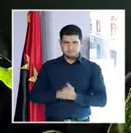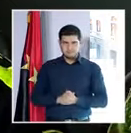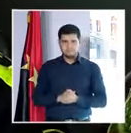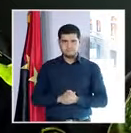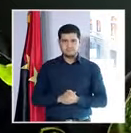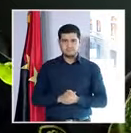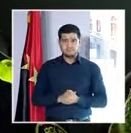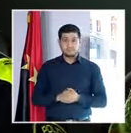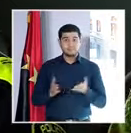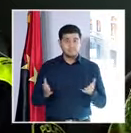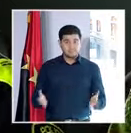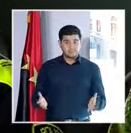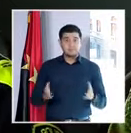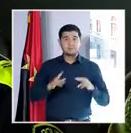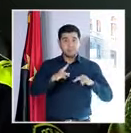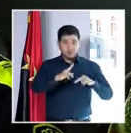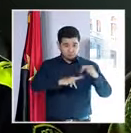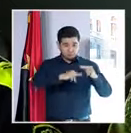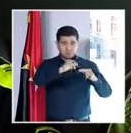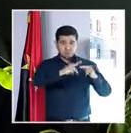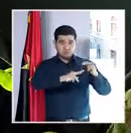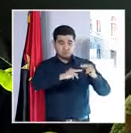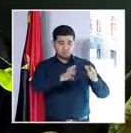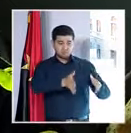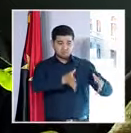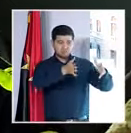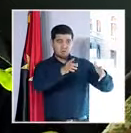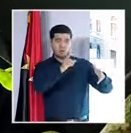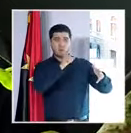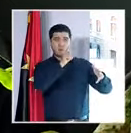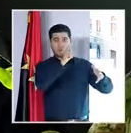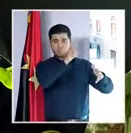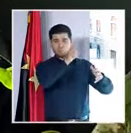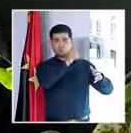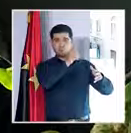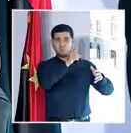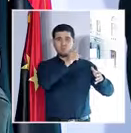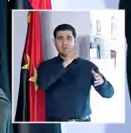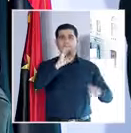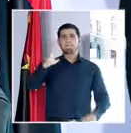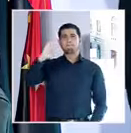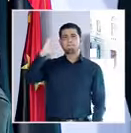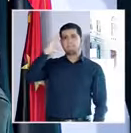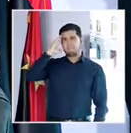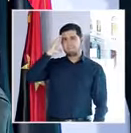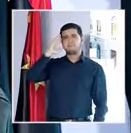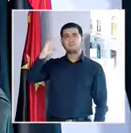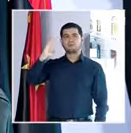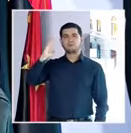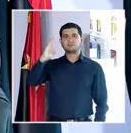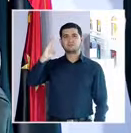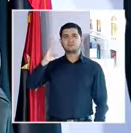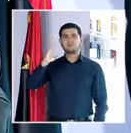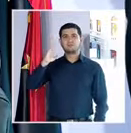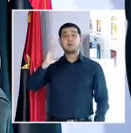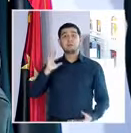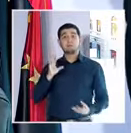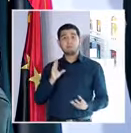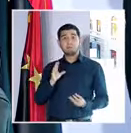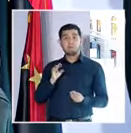que vamos a construir en la parada es el distrito de policía. Y adicionalmente, con el concurso